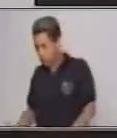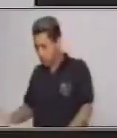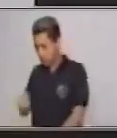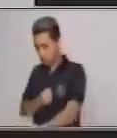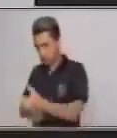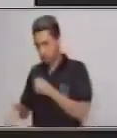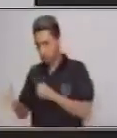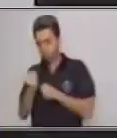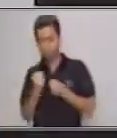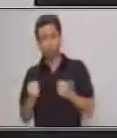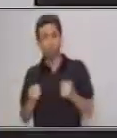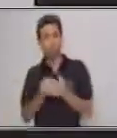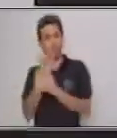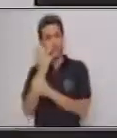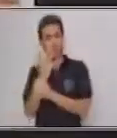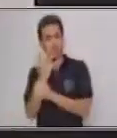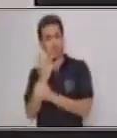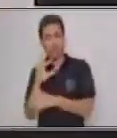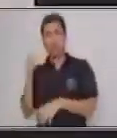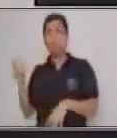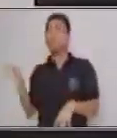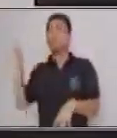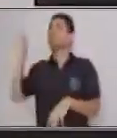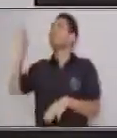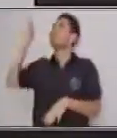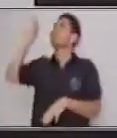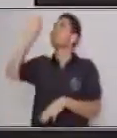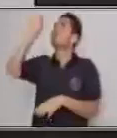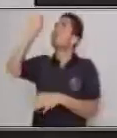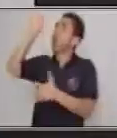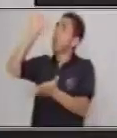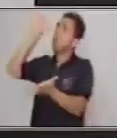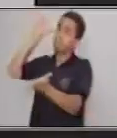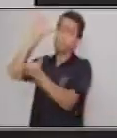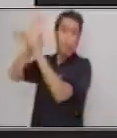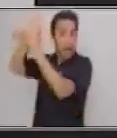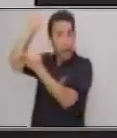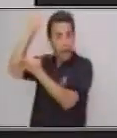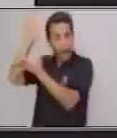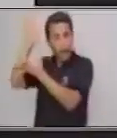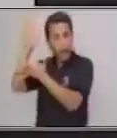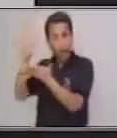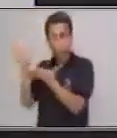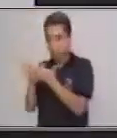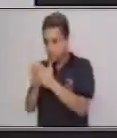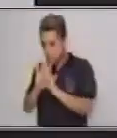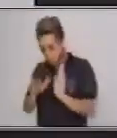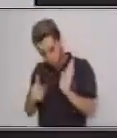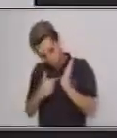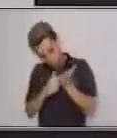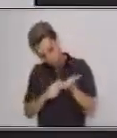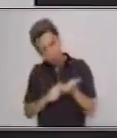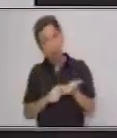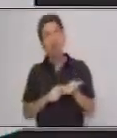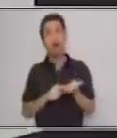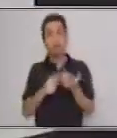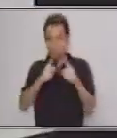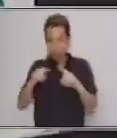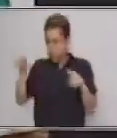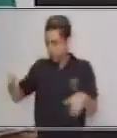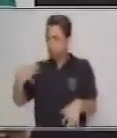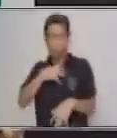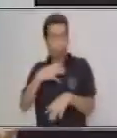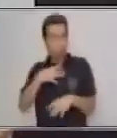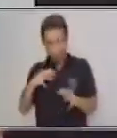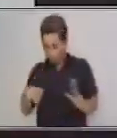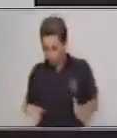mató un mosquito, como que si el mosquito no estuviera siendo parte de nuestro bosque. Él también merece vivir, y aparte él solo